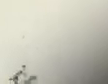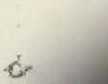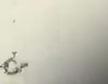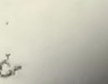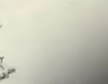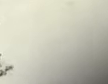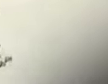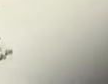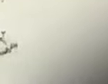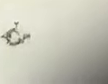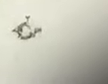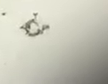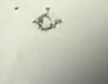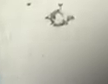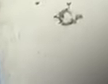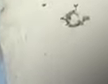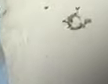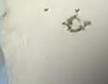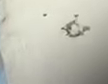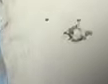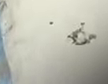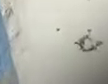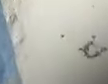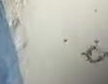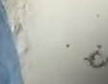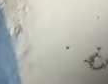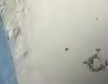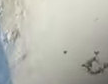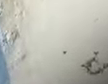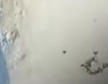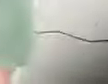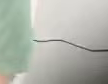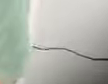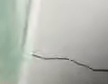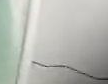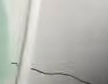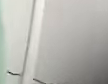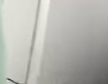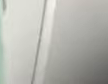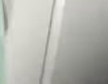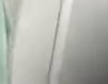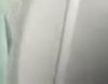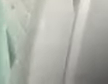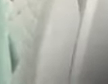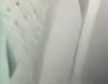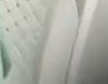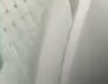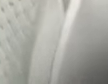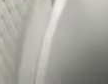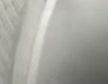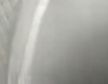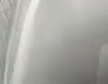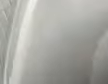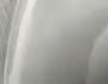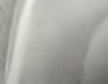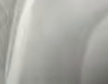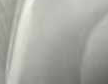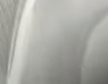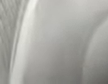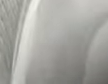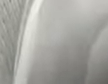Capresoca EPS mayores de 18 años que hayan sido diagnosticados por un profesional de la medicina con algún